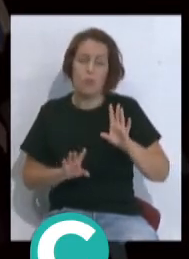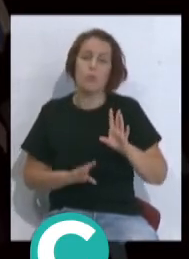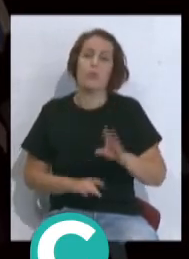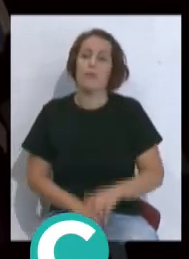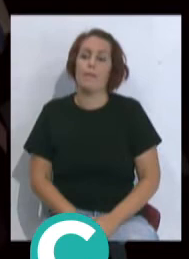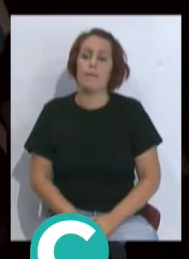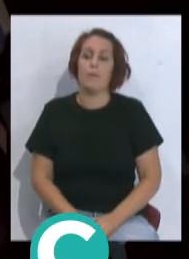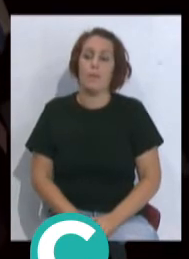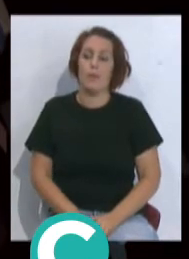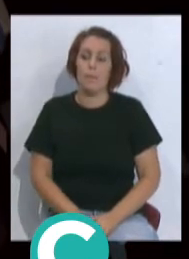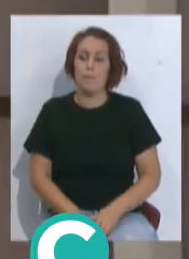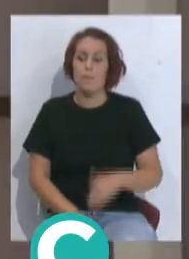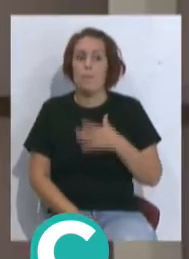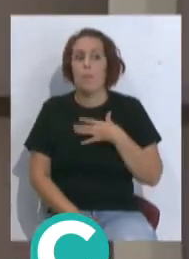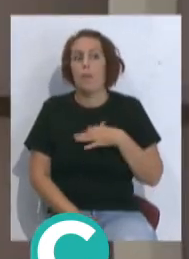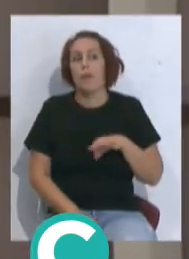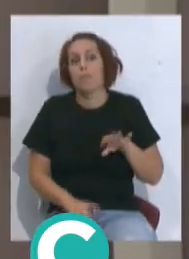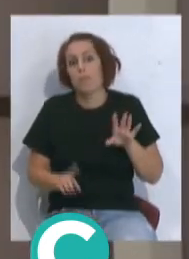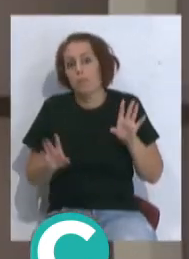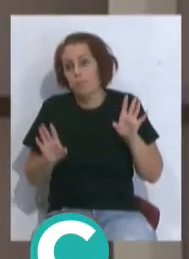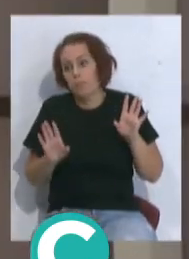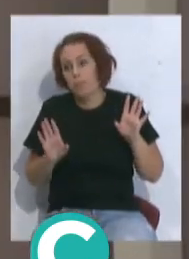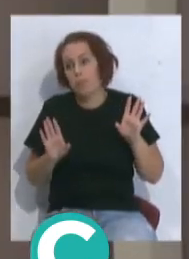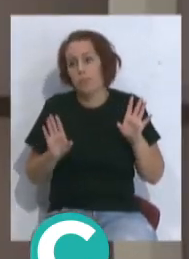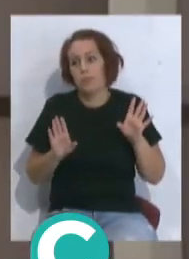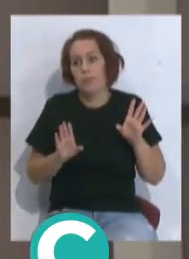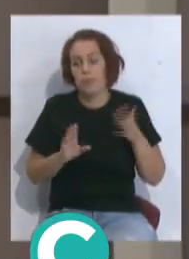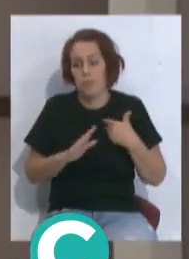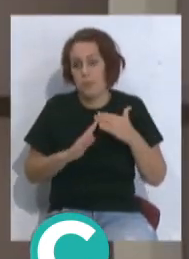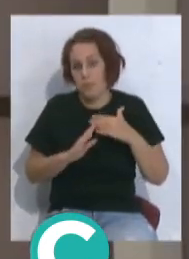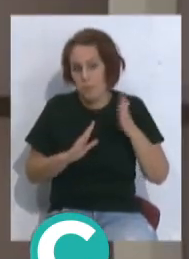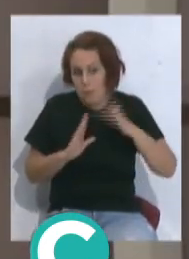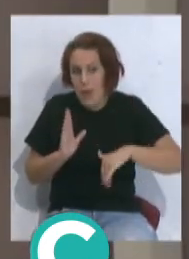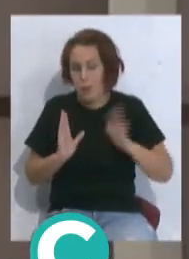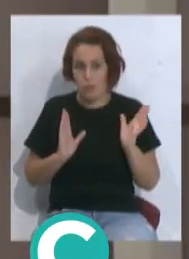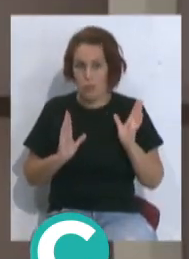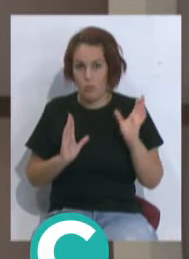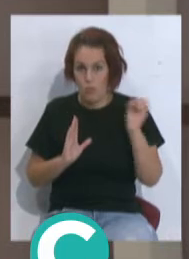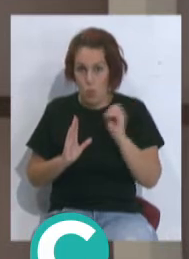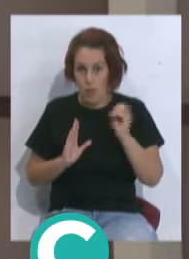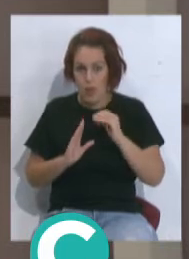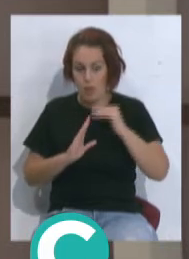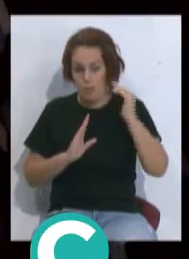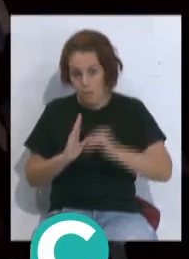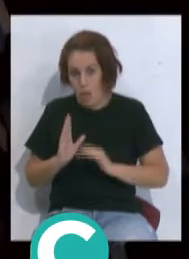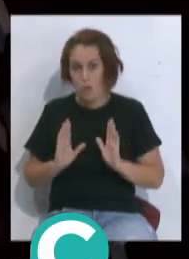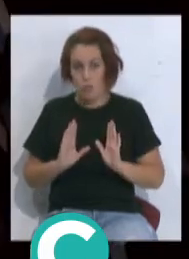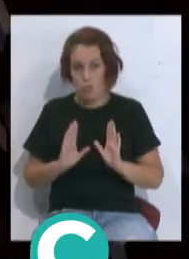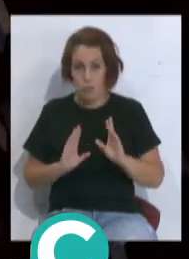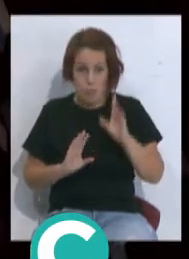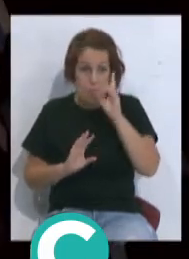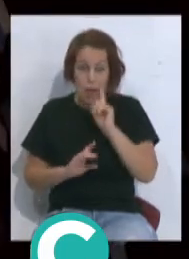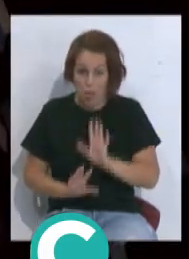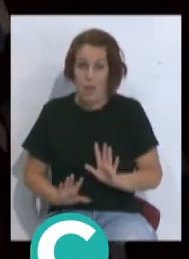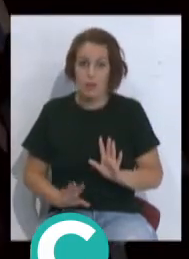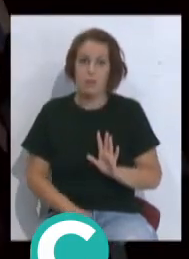Bueno, pero era una probabilidad que es menos, que se dé menos, ¿no? El porcentaje más bajo, en teoría. Sí. En teoría.